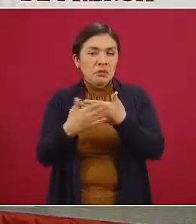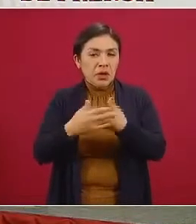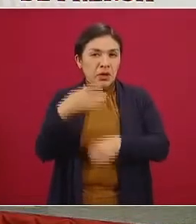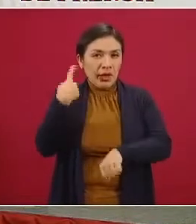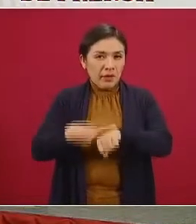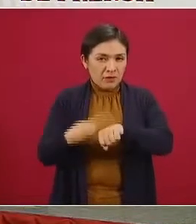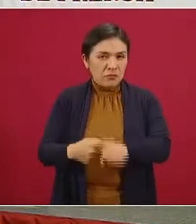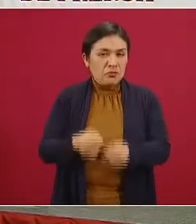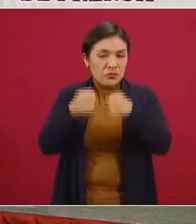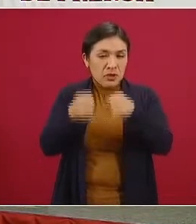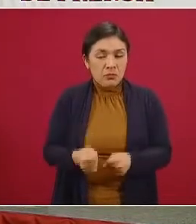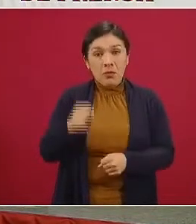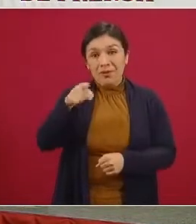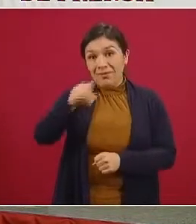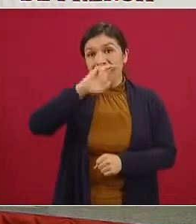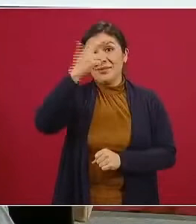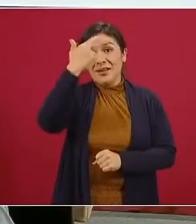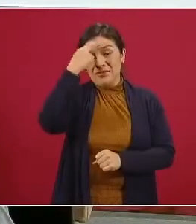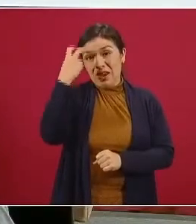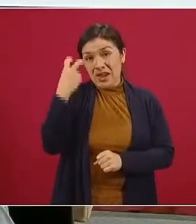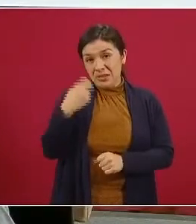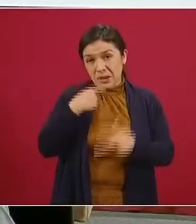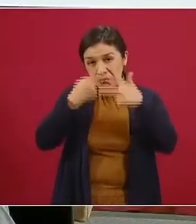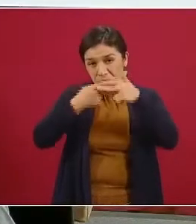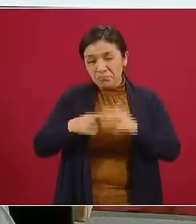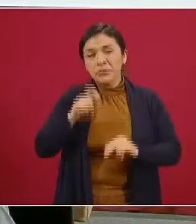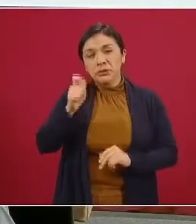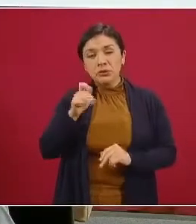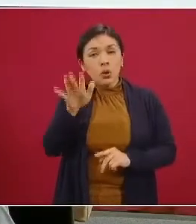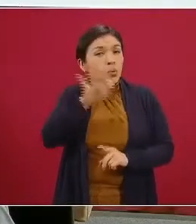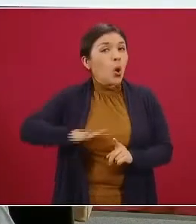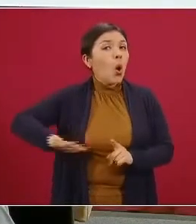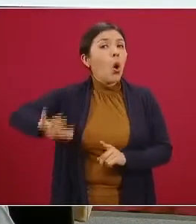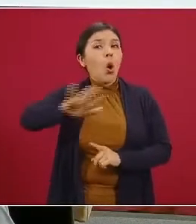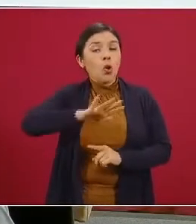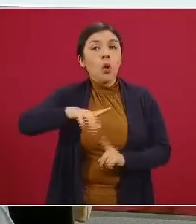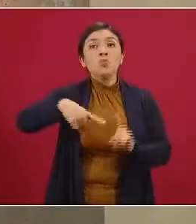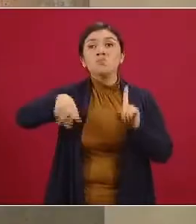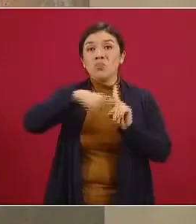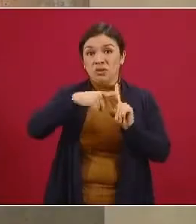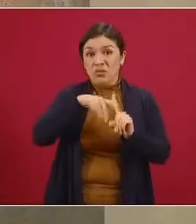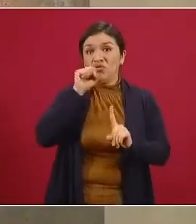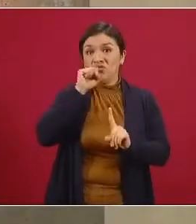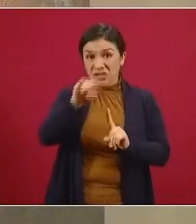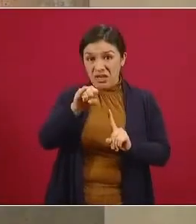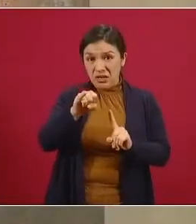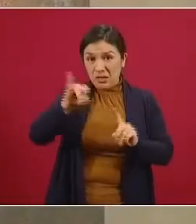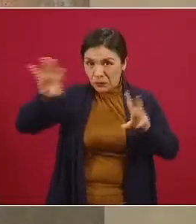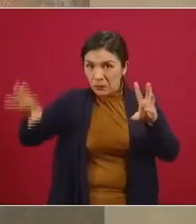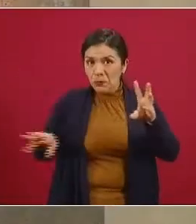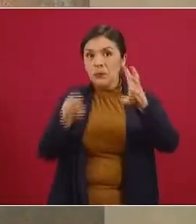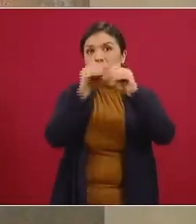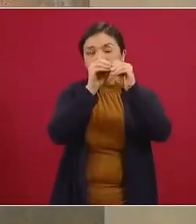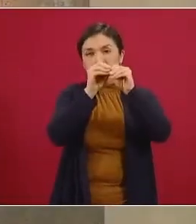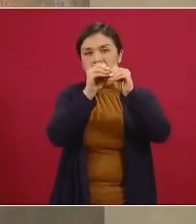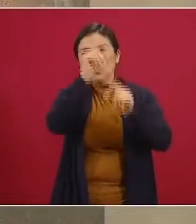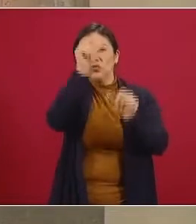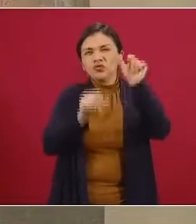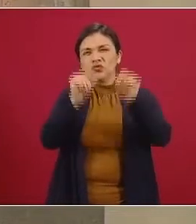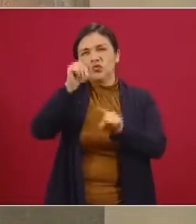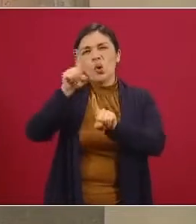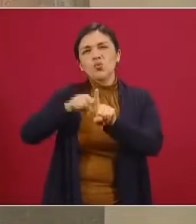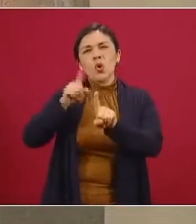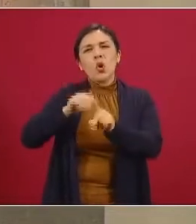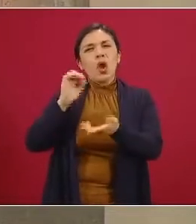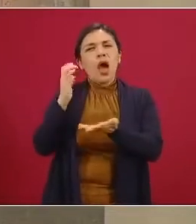efectos de esta estimación, lo que hacemos es tomamos todos los casos que ya están confirmados, es decir, todos aquellos que estaban en las barras